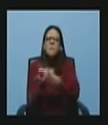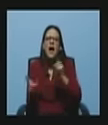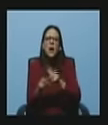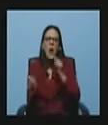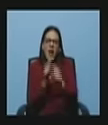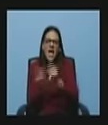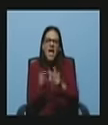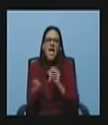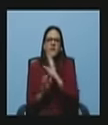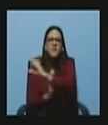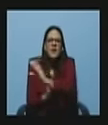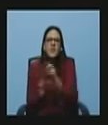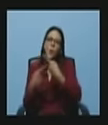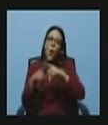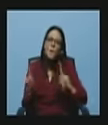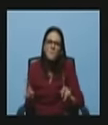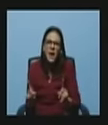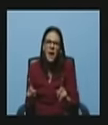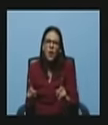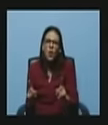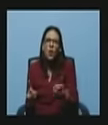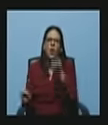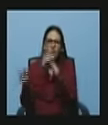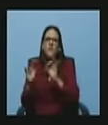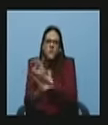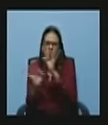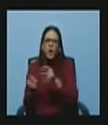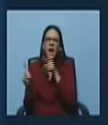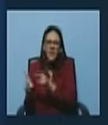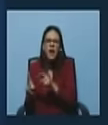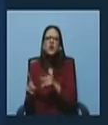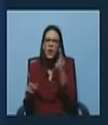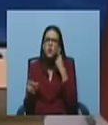plata. Pero era a veces en efectivo y a veces era en serio.